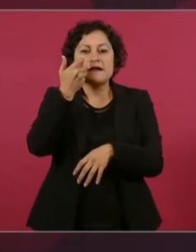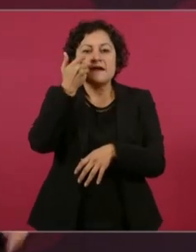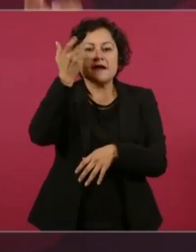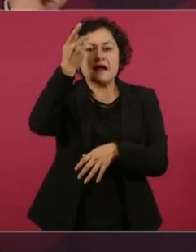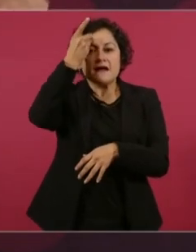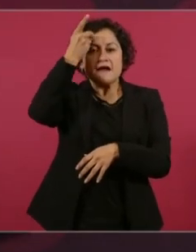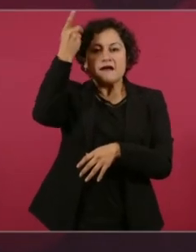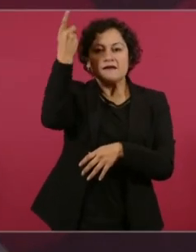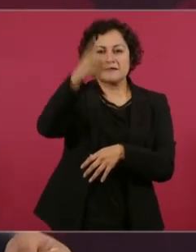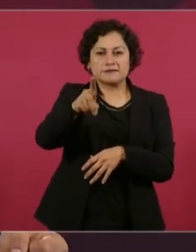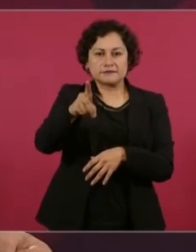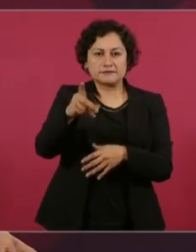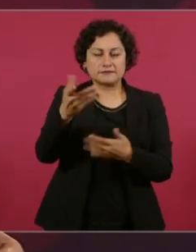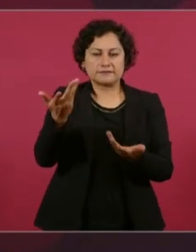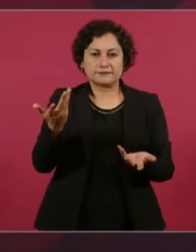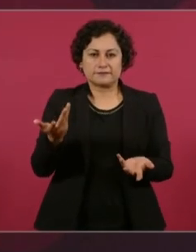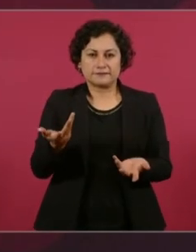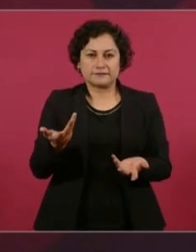Eso